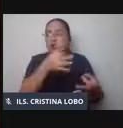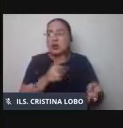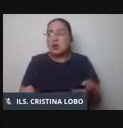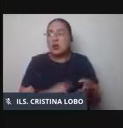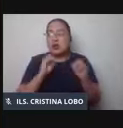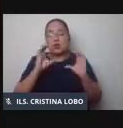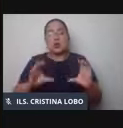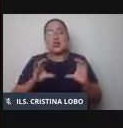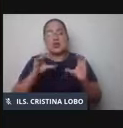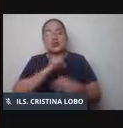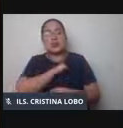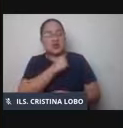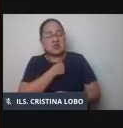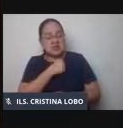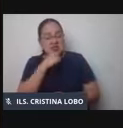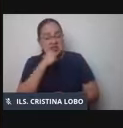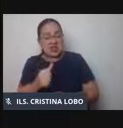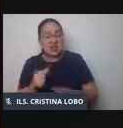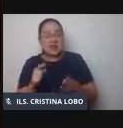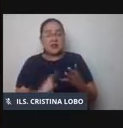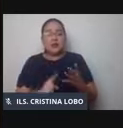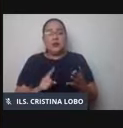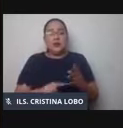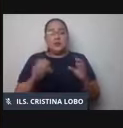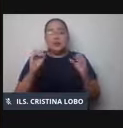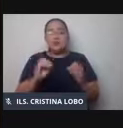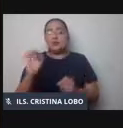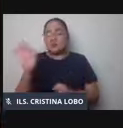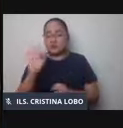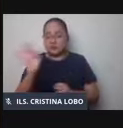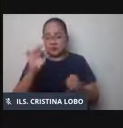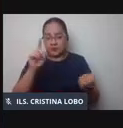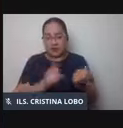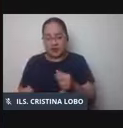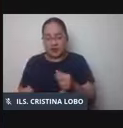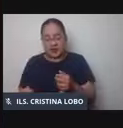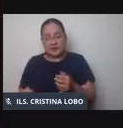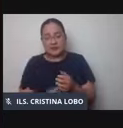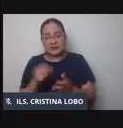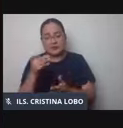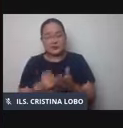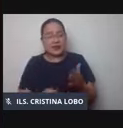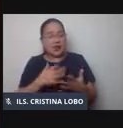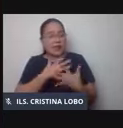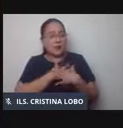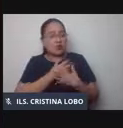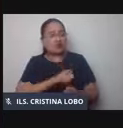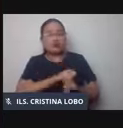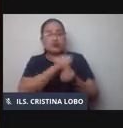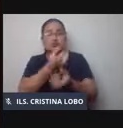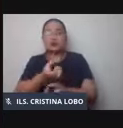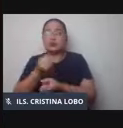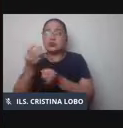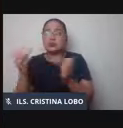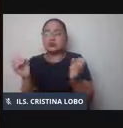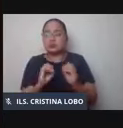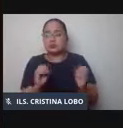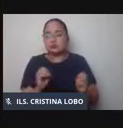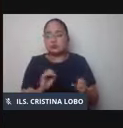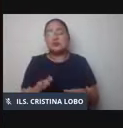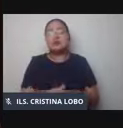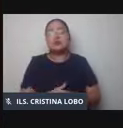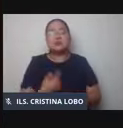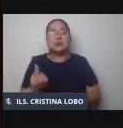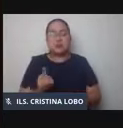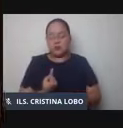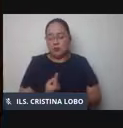salud, falta de afectos que podemos dar a otros y a otras, porque no